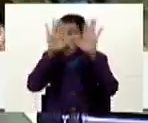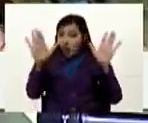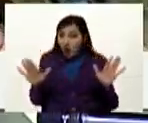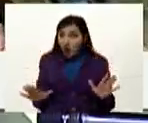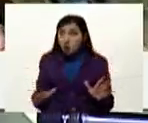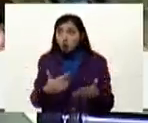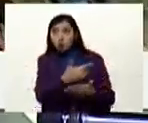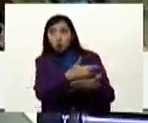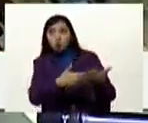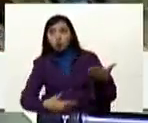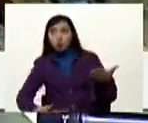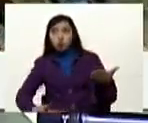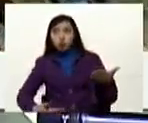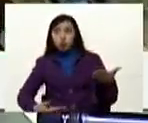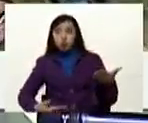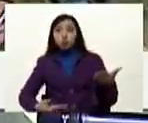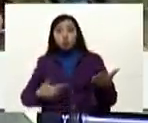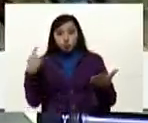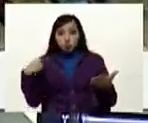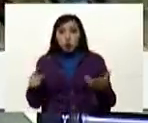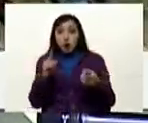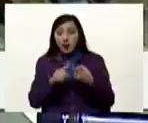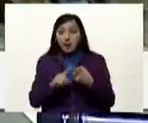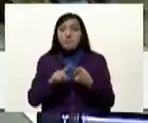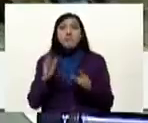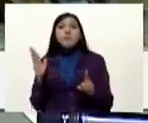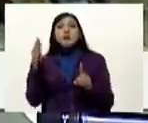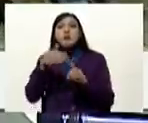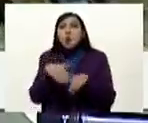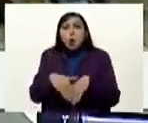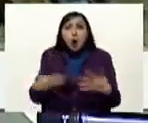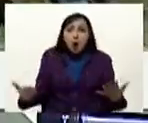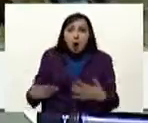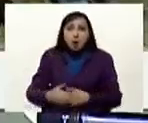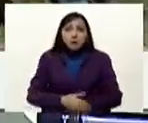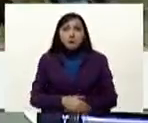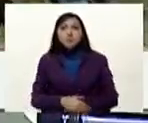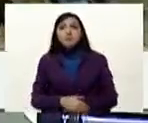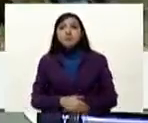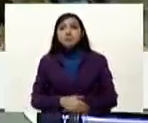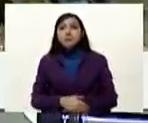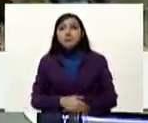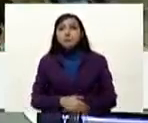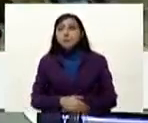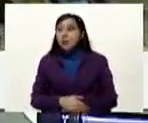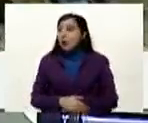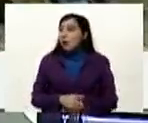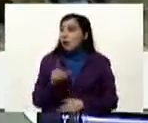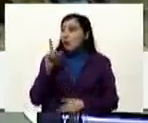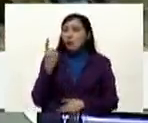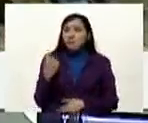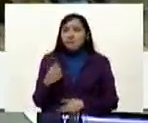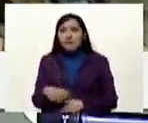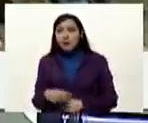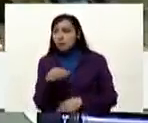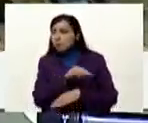los documentos. El primer reto de todos, no invitaron a la ministra de